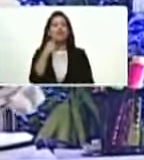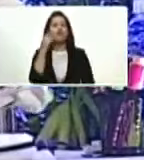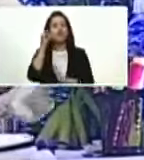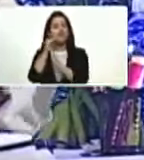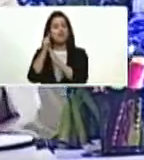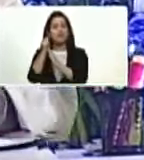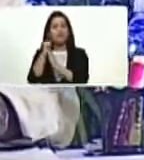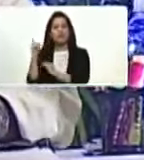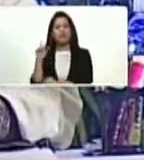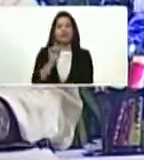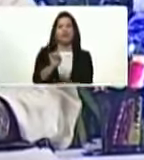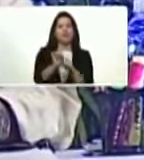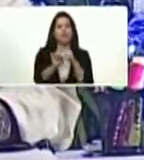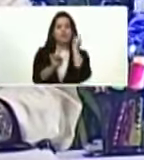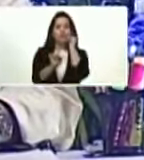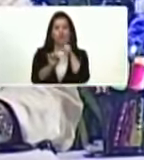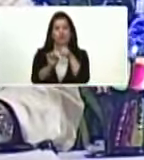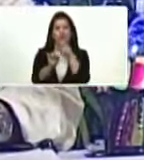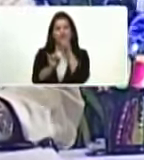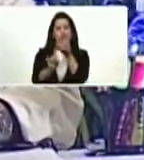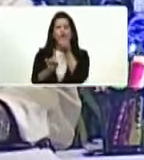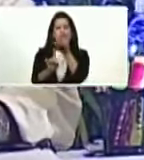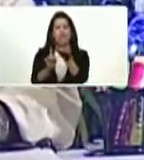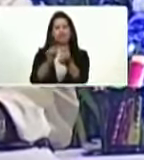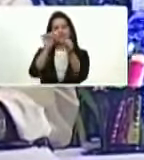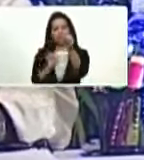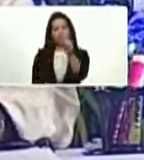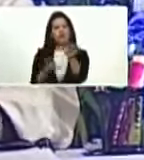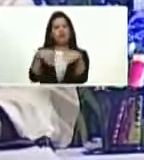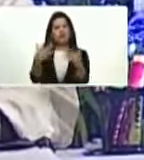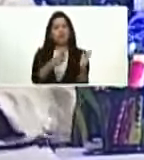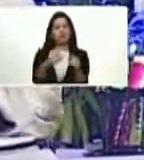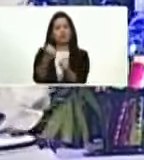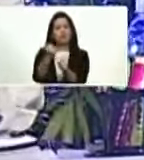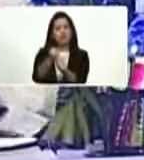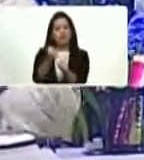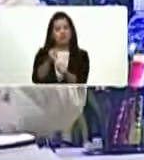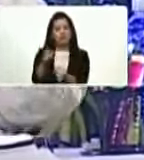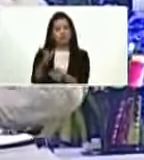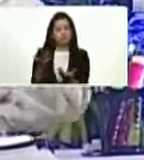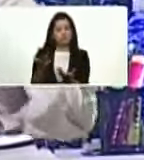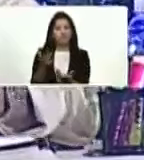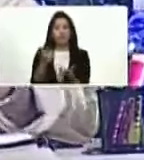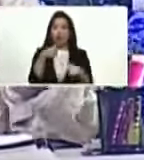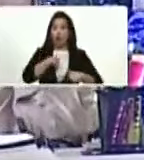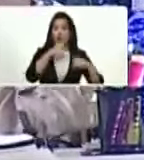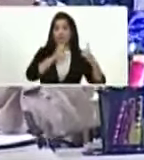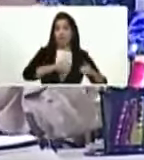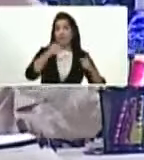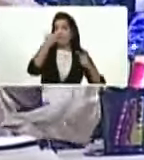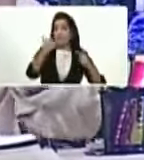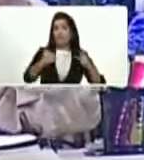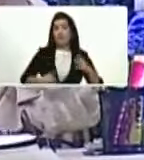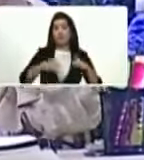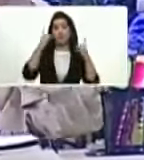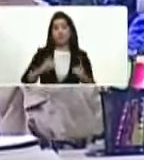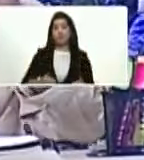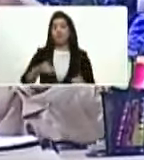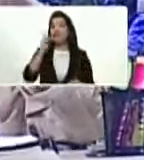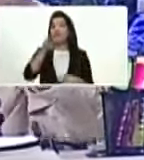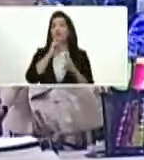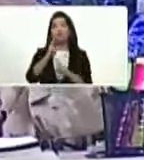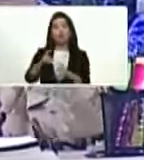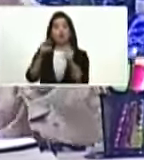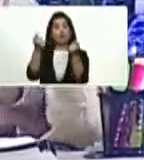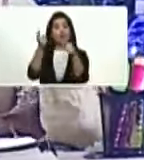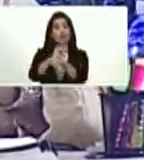compañera. ¿No? Todas estas decisiones que vamos tomando en el marco de la agenda económica bolivariana debe tener, mira,